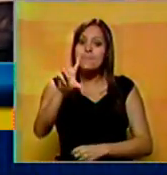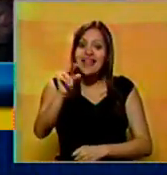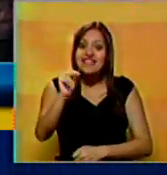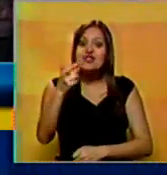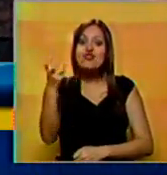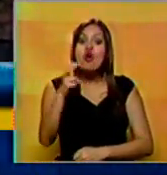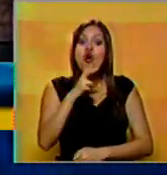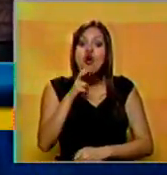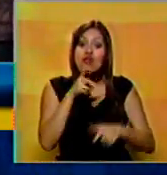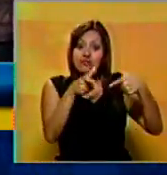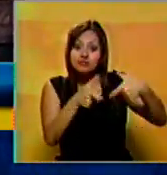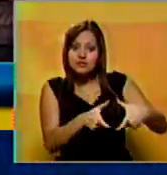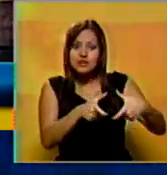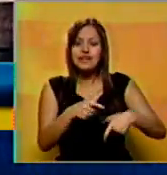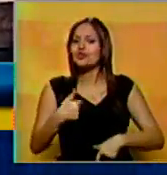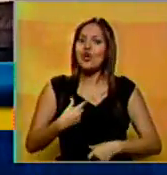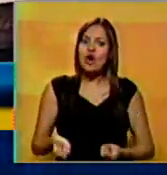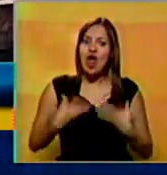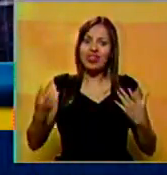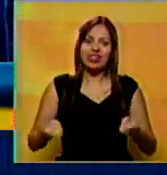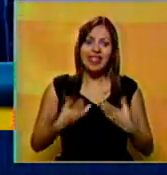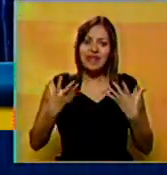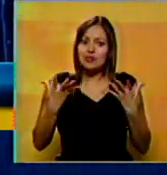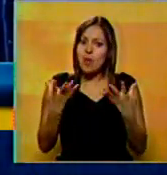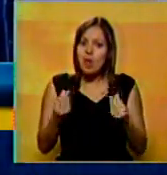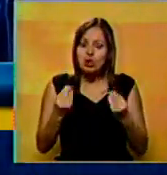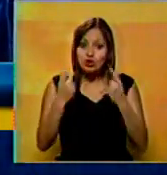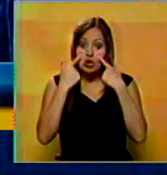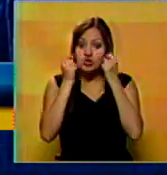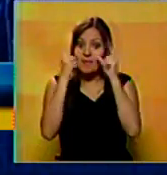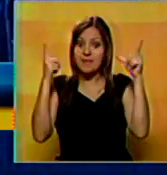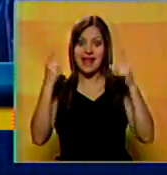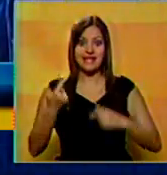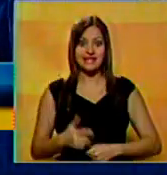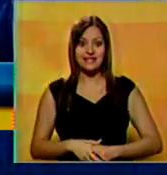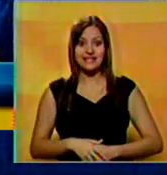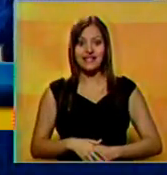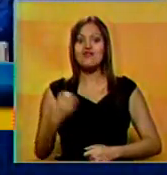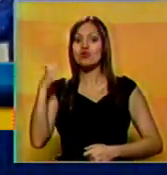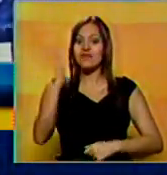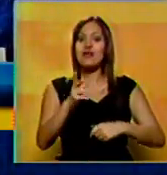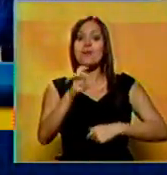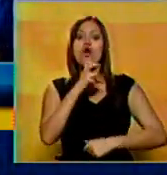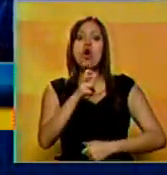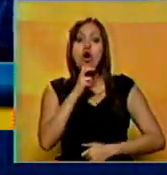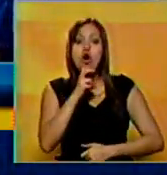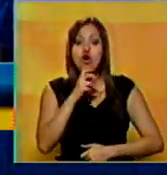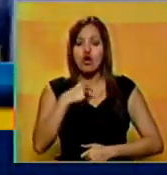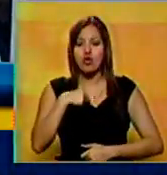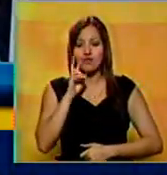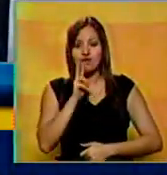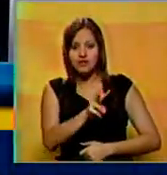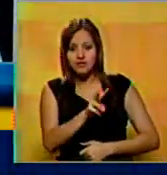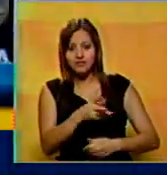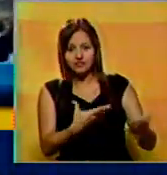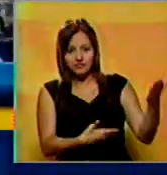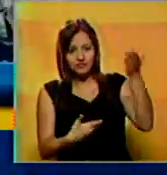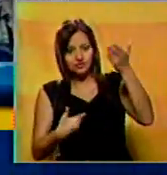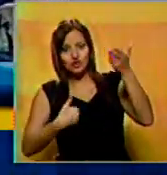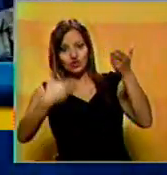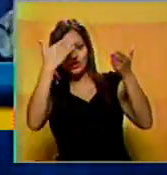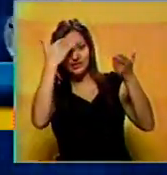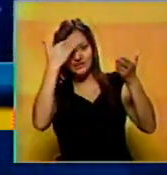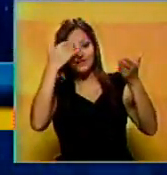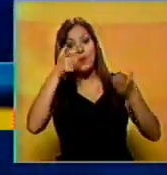sorpresa. Ey, salí más que contento de esta sorpresa porque vine por el disco de oro. Lo que sé es que el